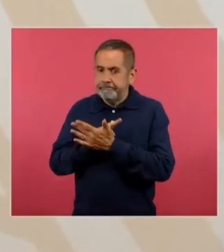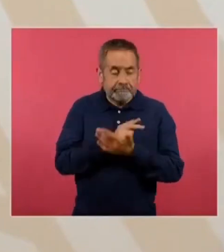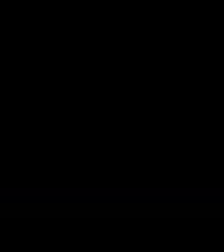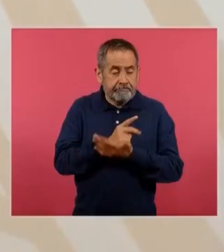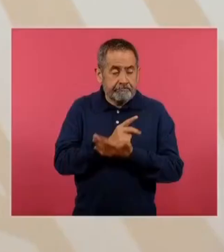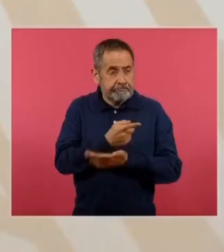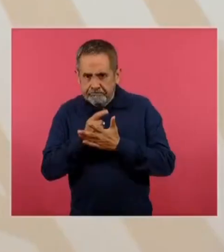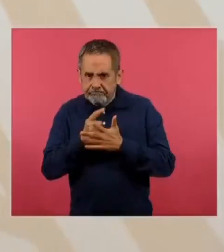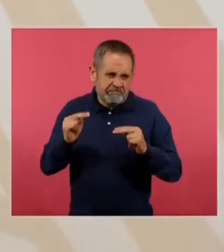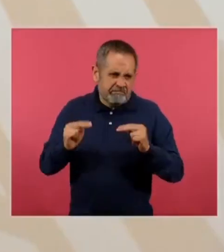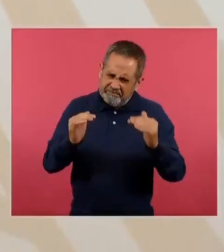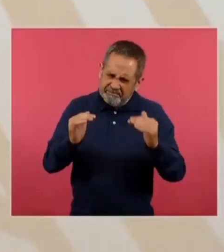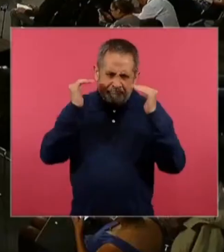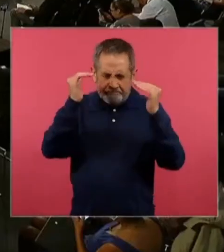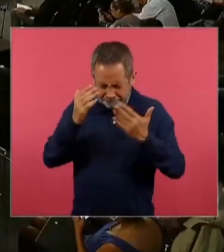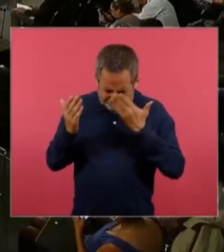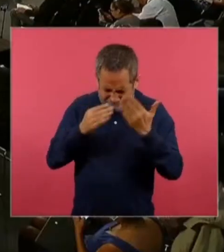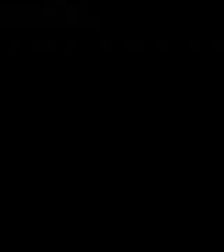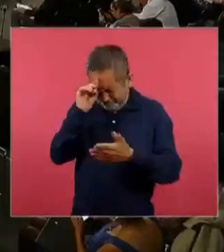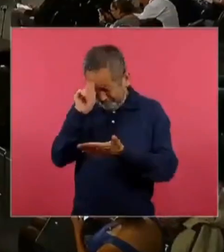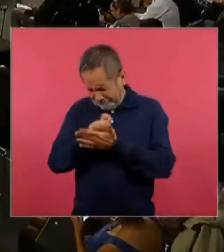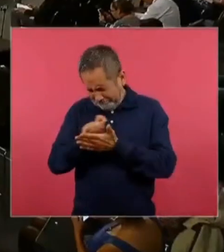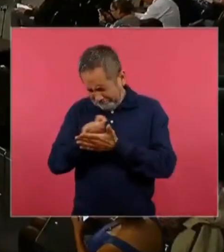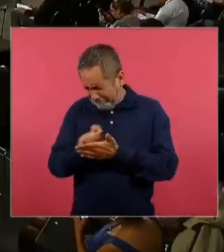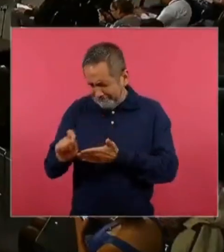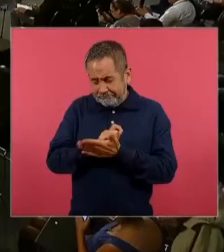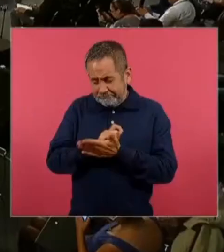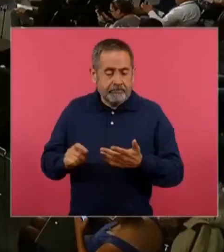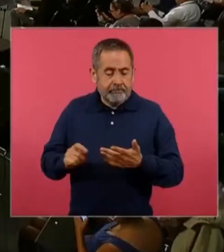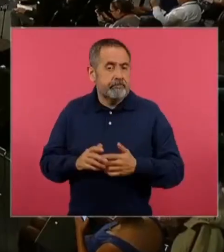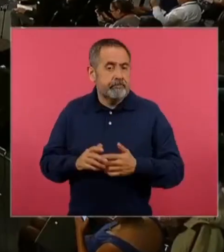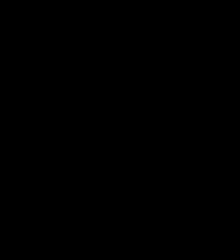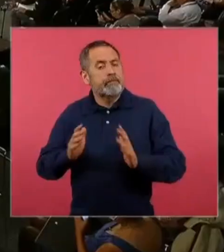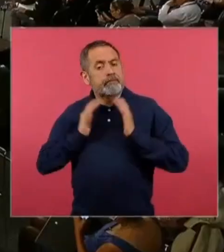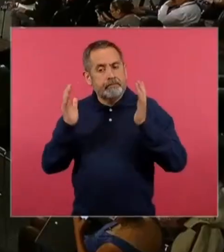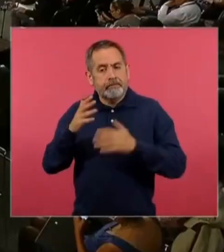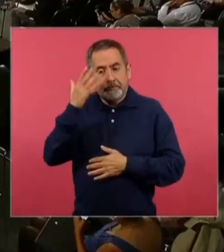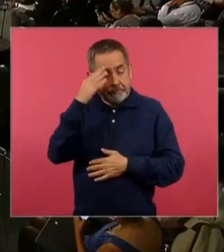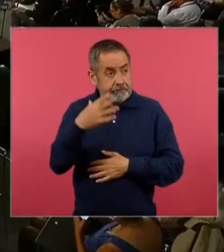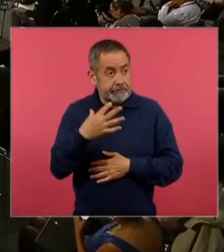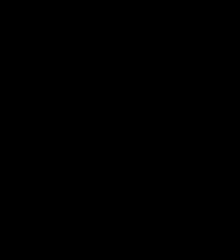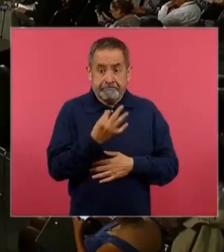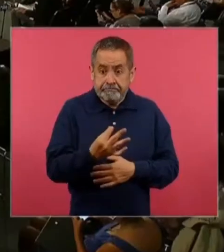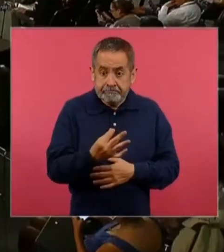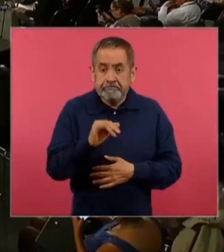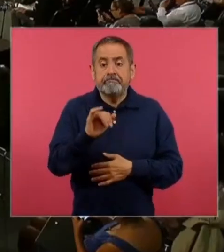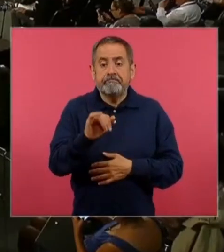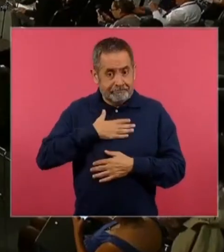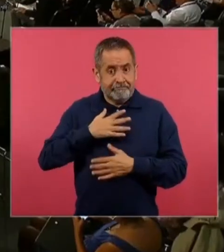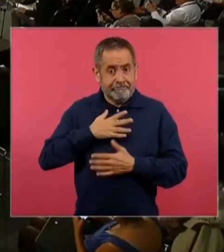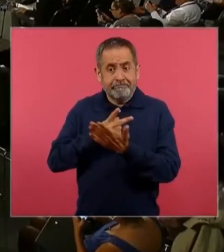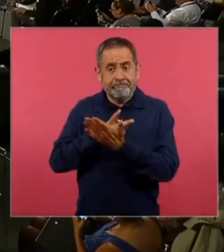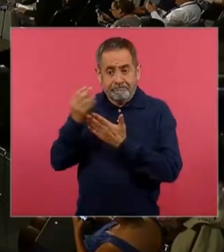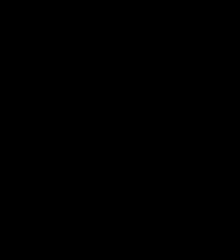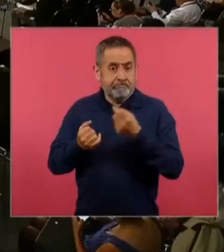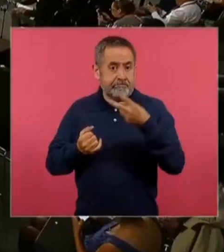eran muy altas y al término del proceso, pues la sorpresa fue saberme elegida, saber que uno de mis